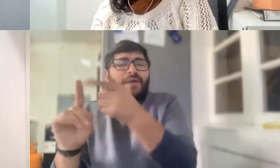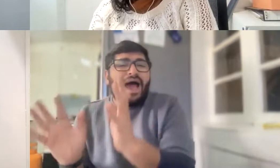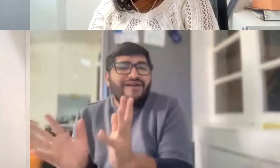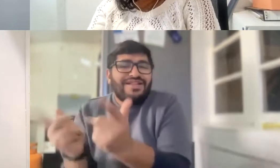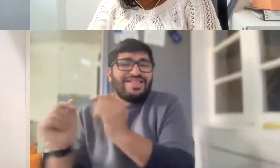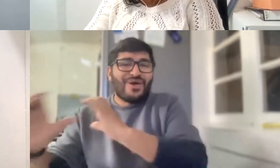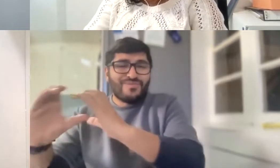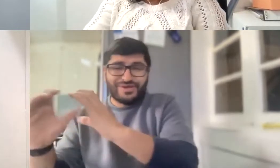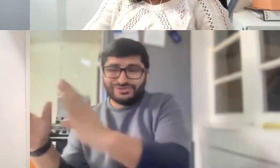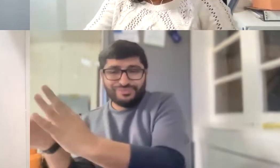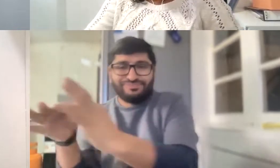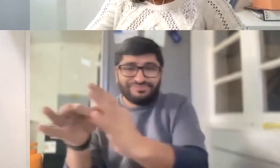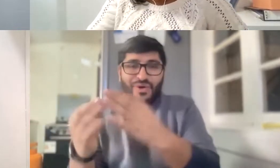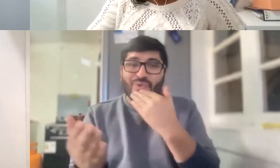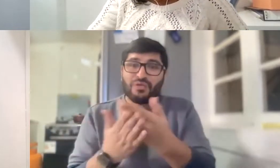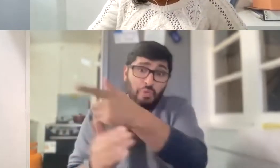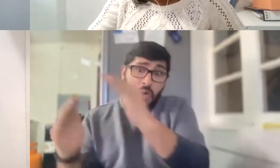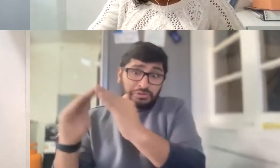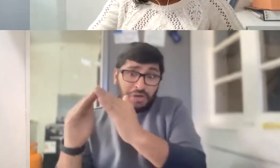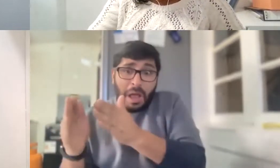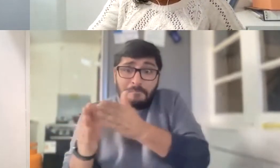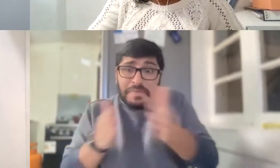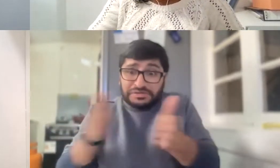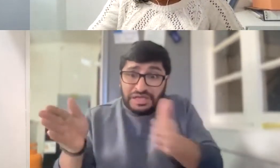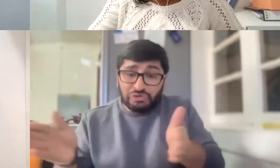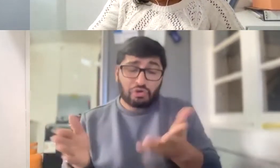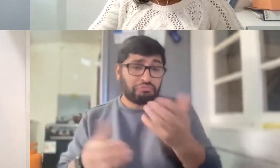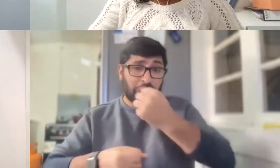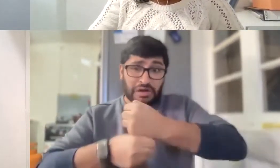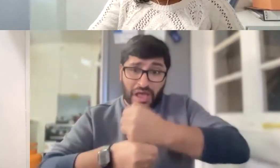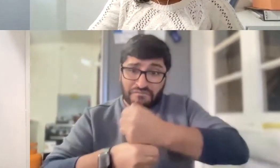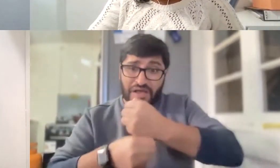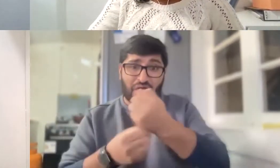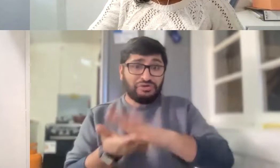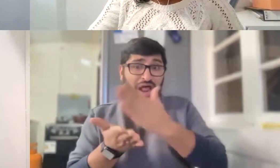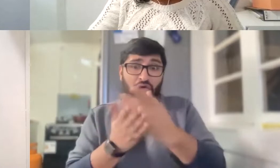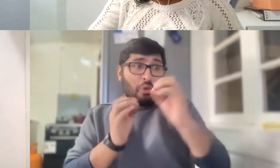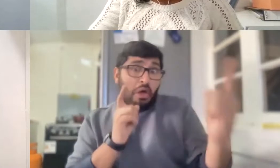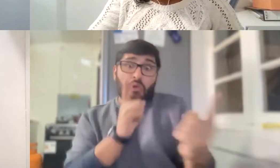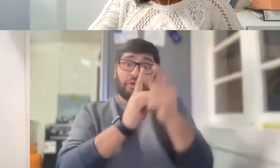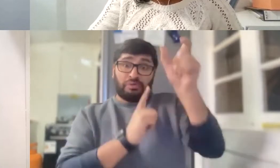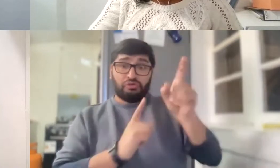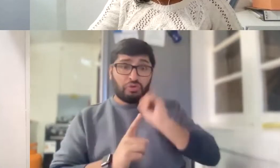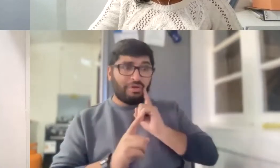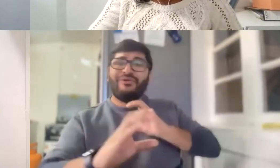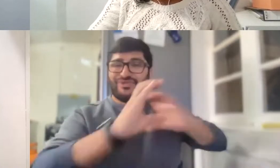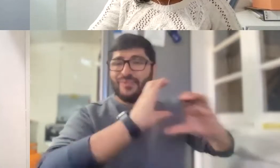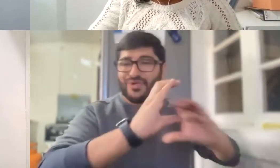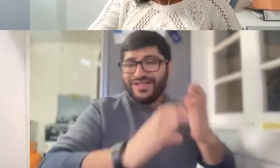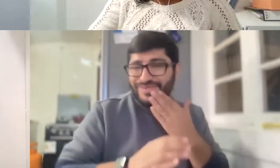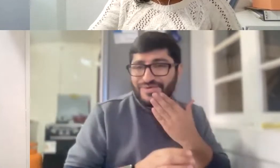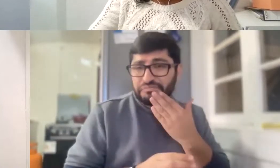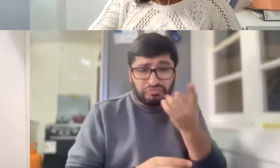claro, lograr el objetivo principal es como la comunicación, la accesibilidad. pero uno lo puede usar en el trabajo,